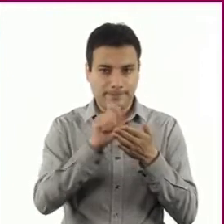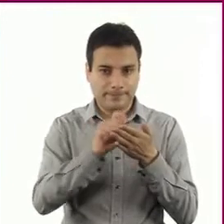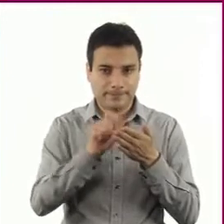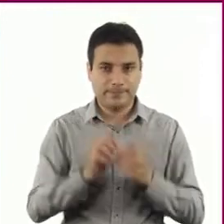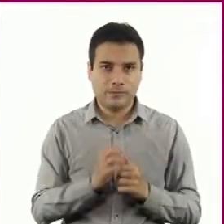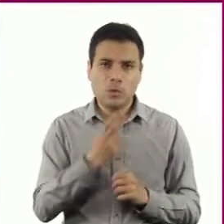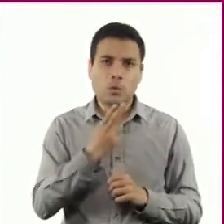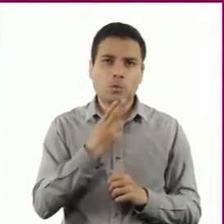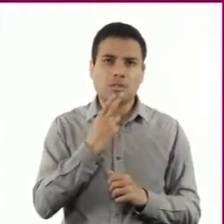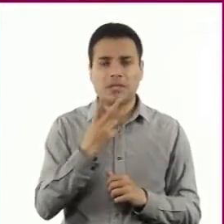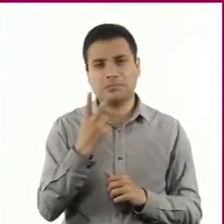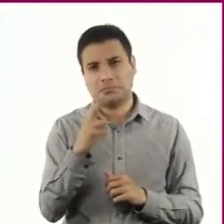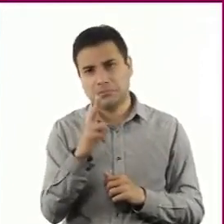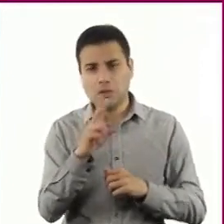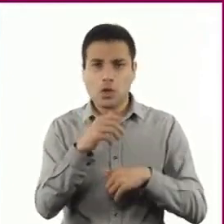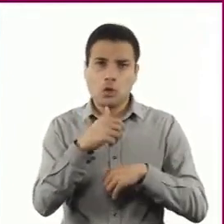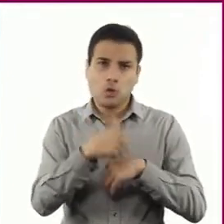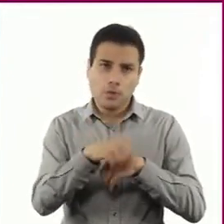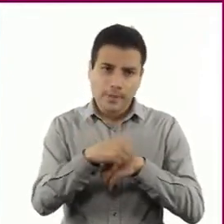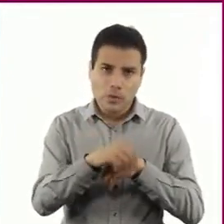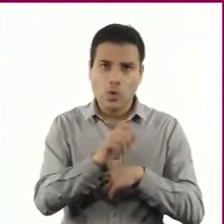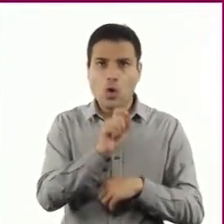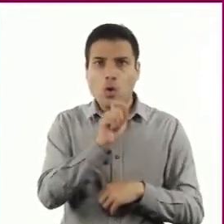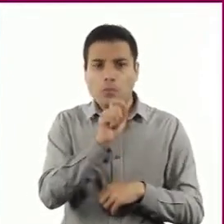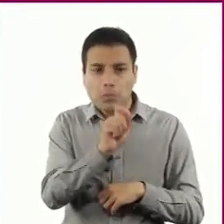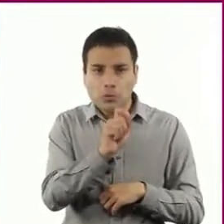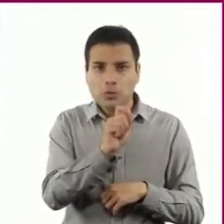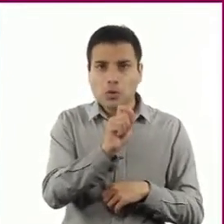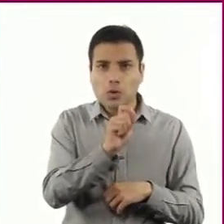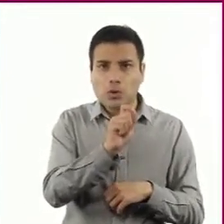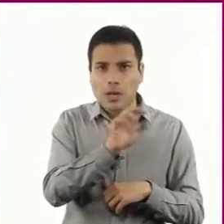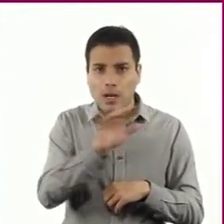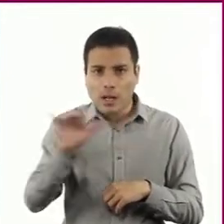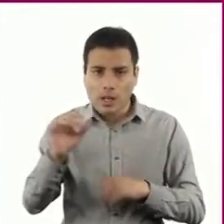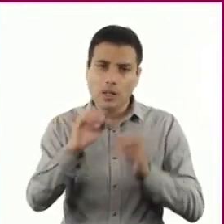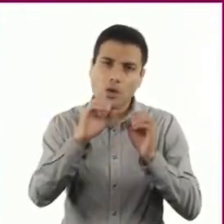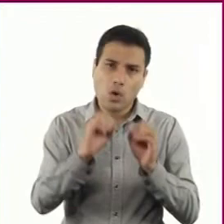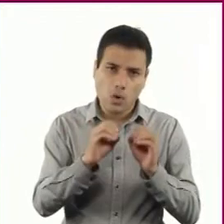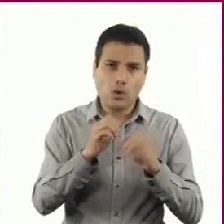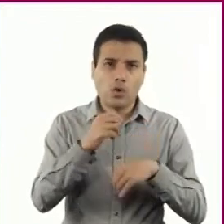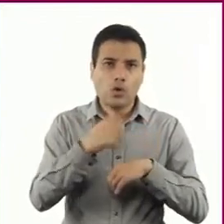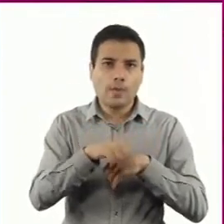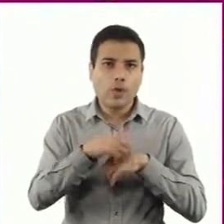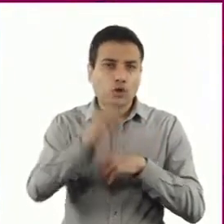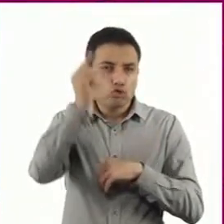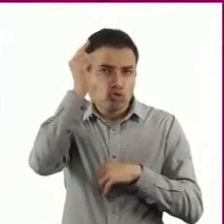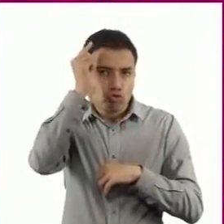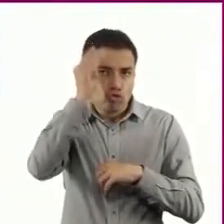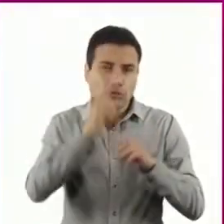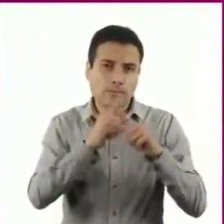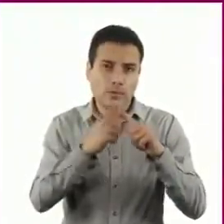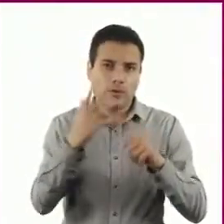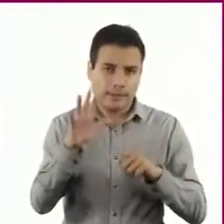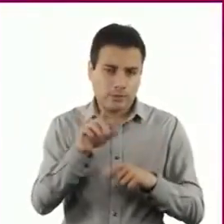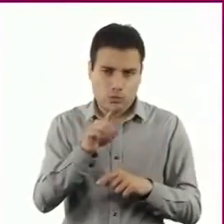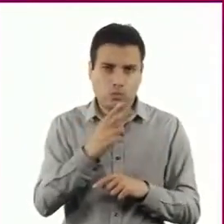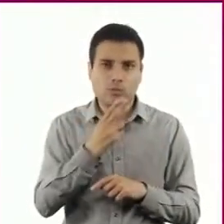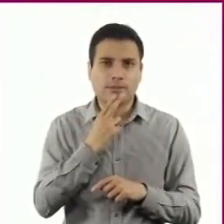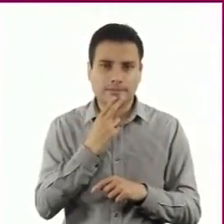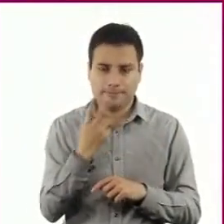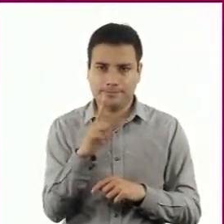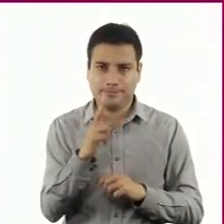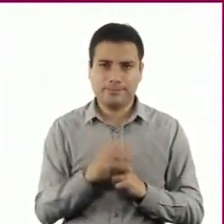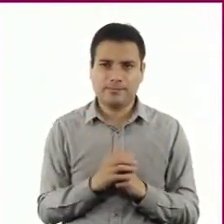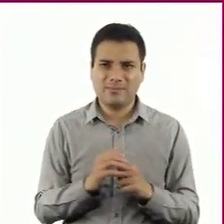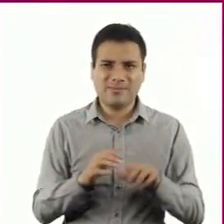en notación científica, según sea el caso, a partir de la información que se muestra. Sí, profesor. ¿Podría usted explicar